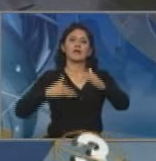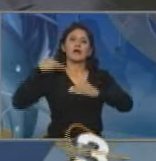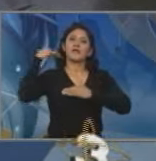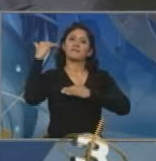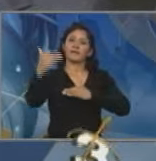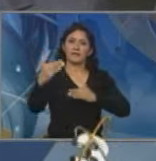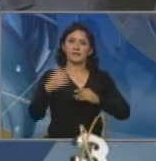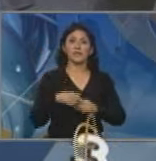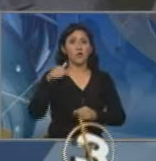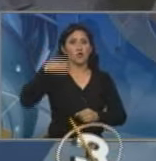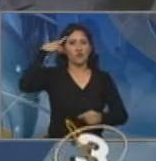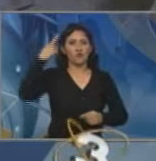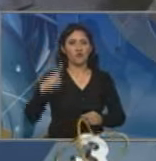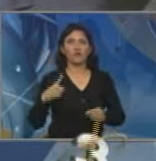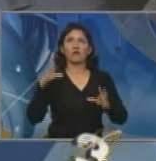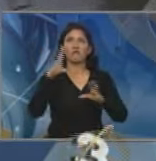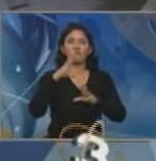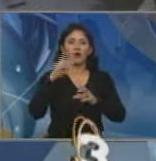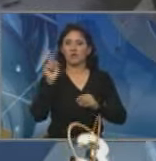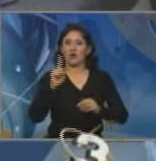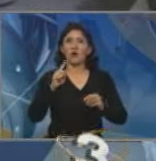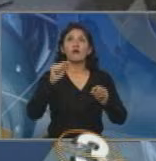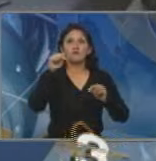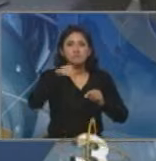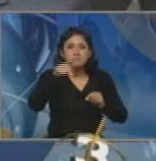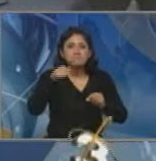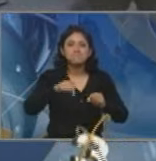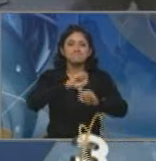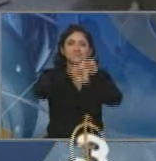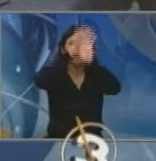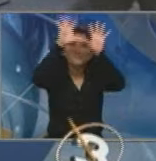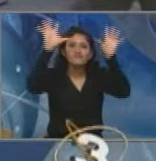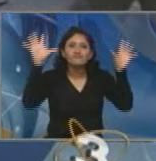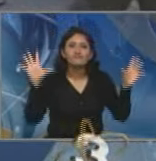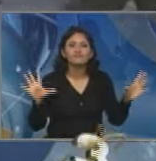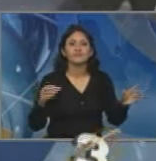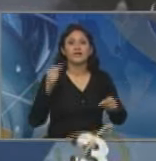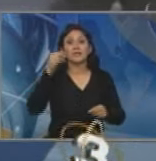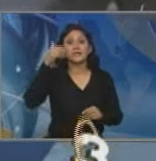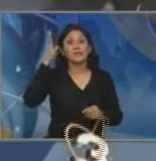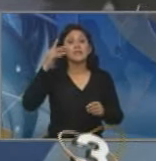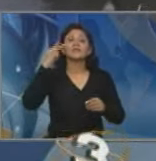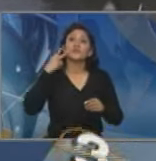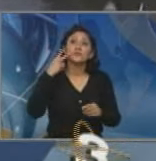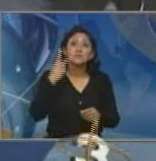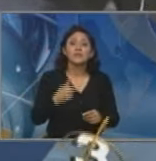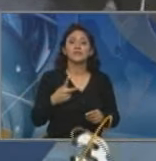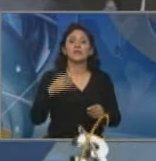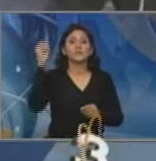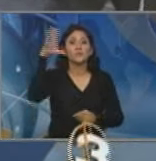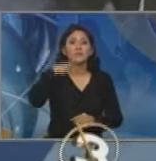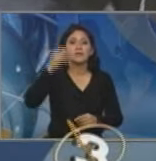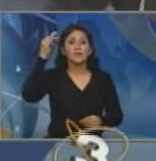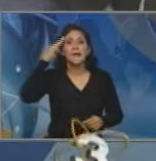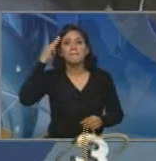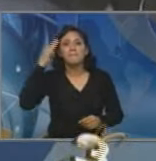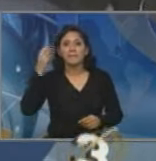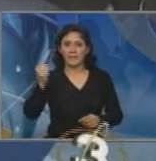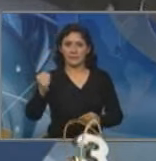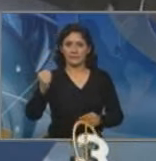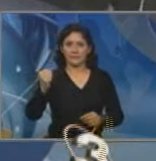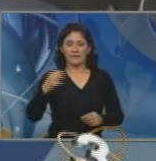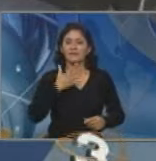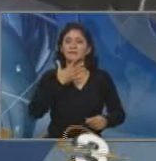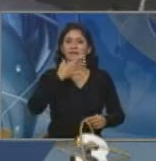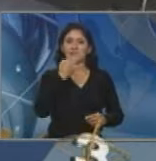sol, iluminando la conciencia, la mente y la dignidad de los que